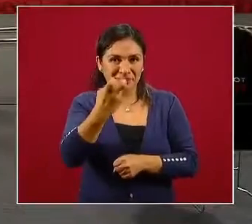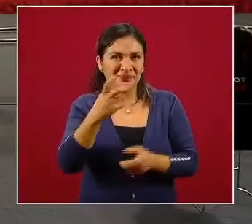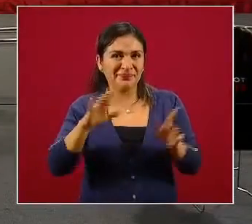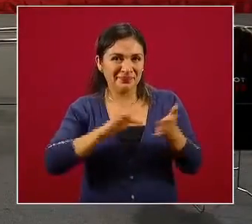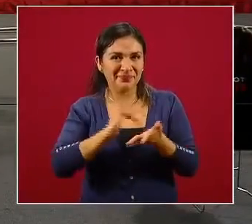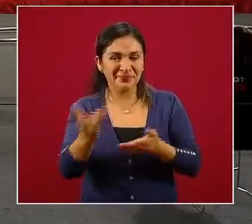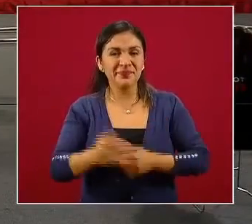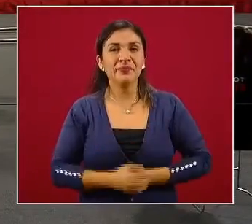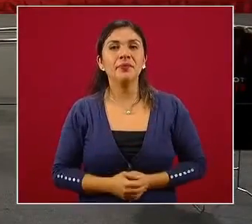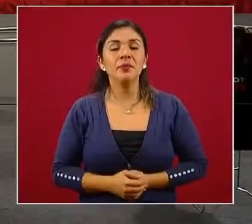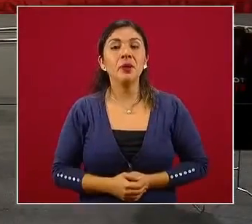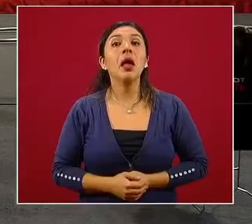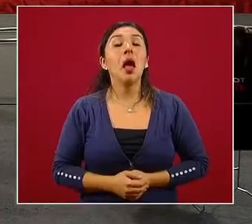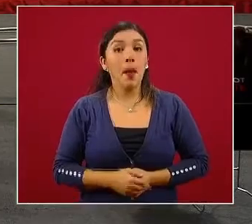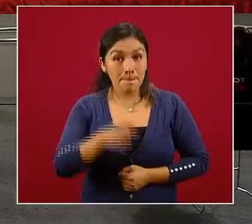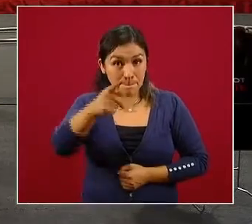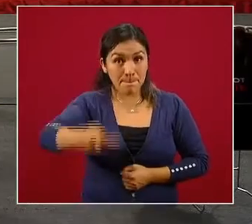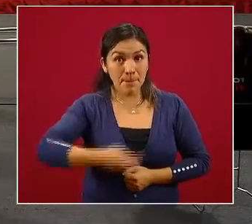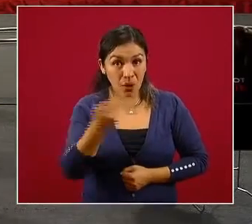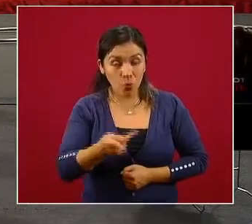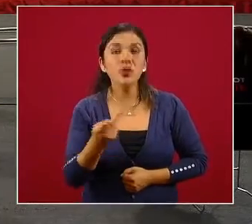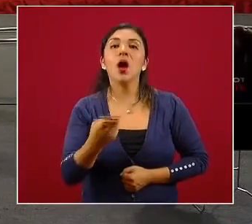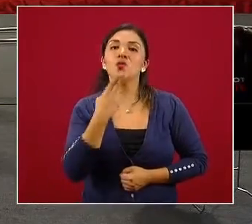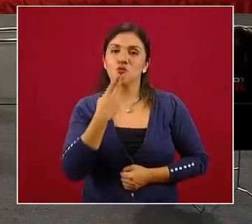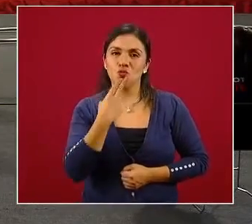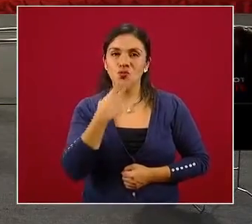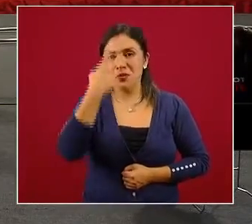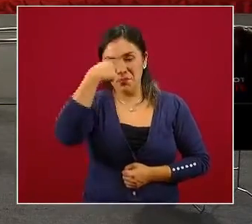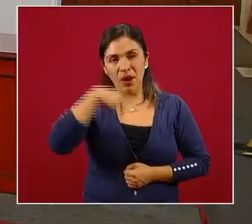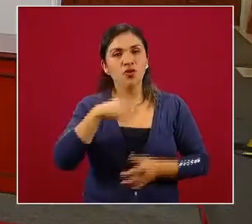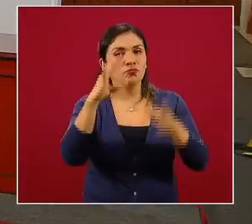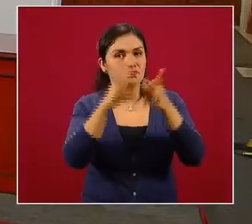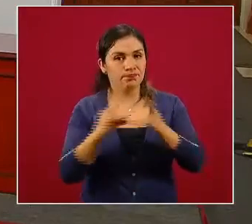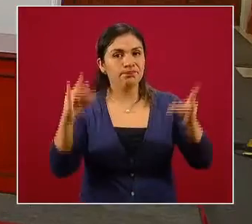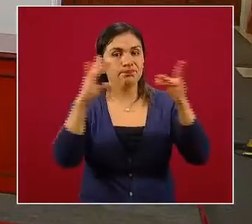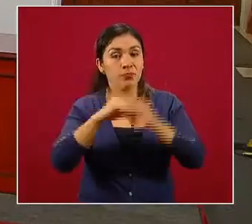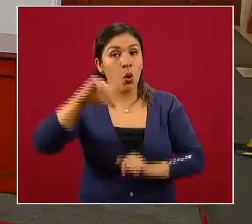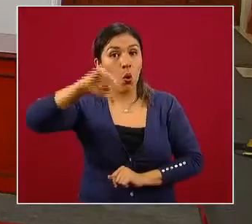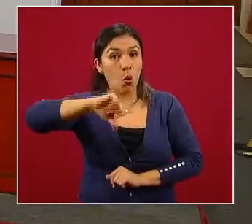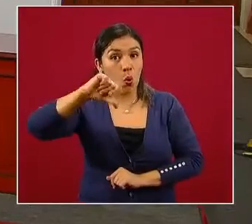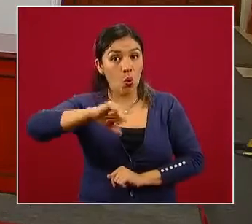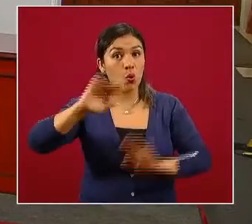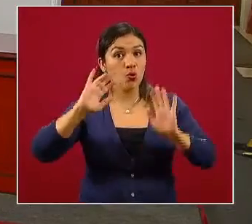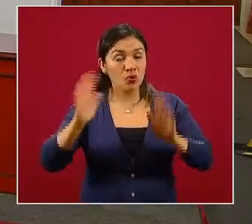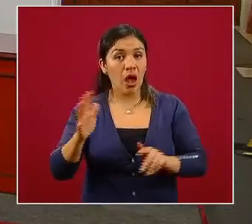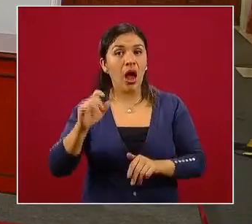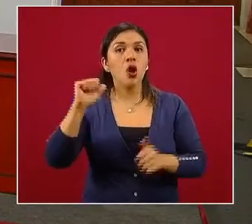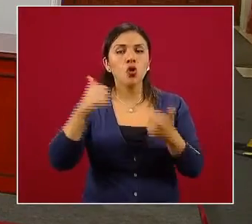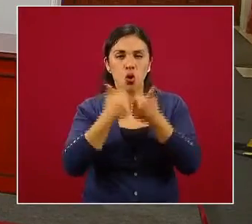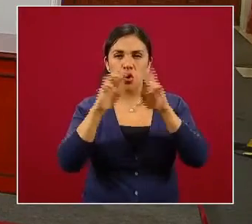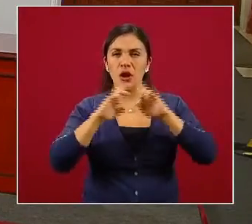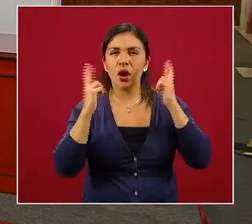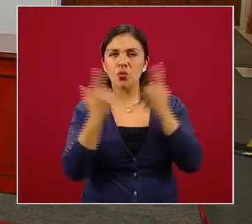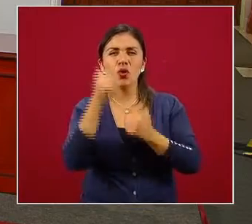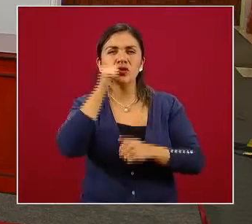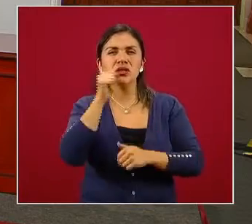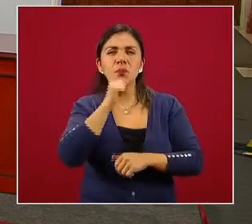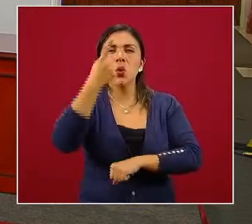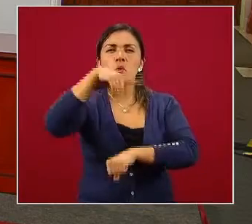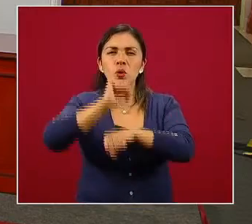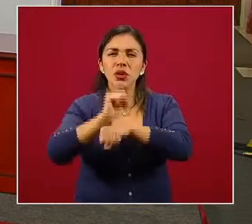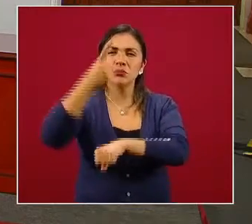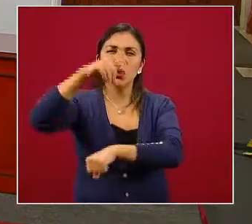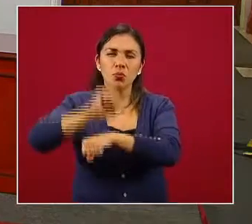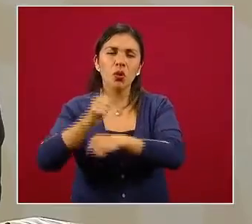Muchas gracias. Su pregunta es muy útil porque nos da pie a comentar que hoy tuvimos, además de la reunión semanal que